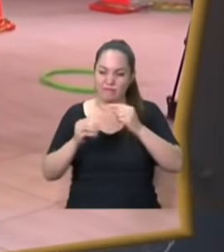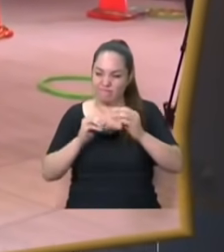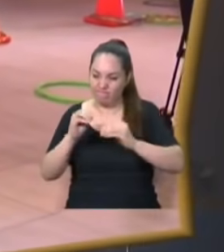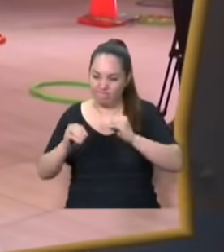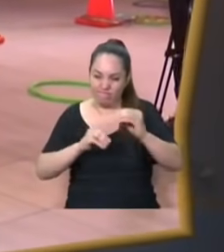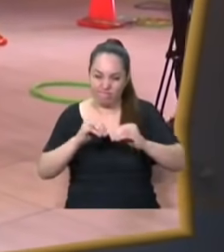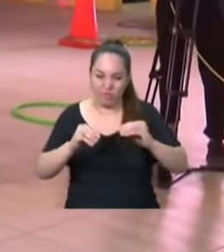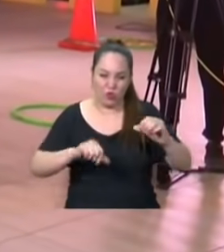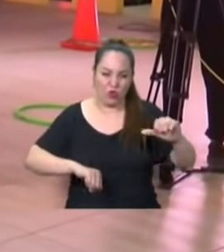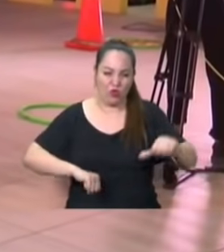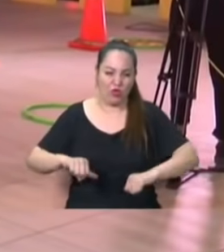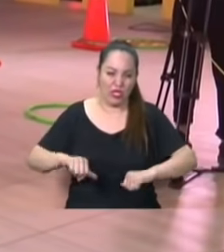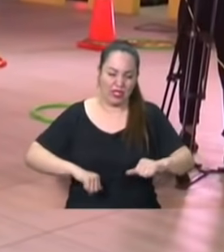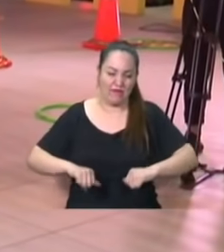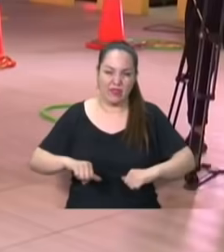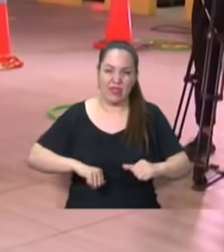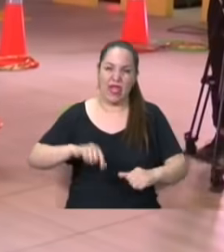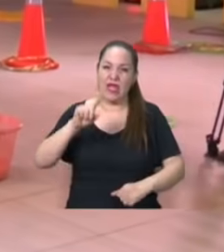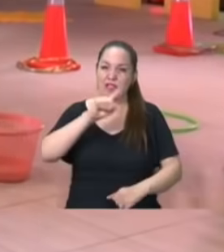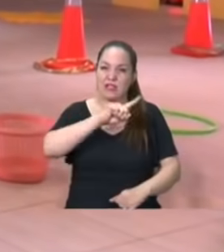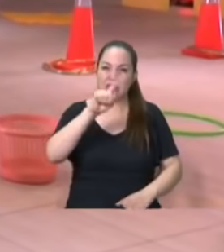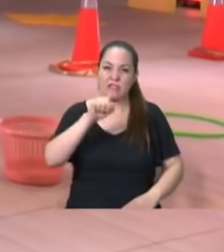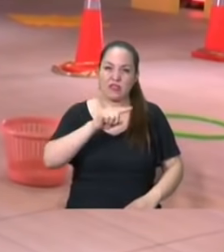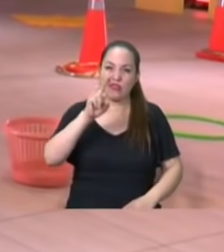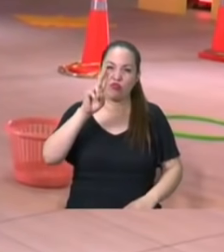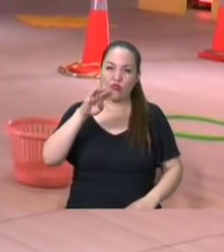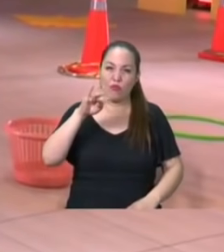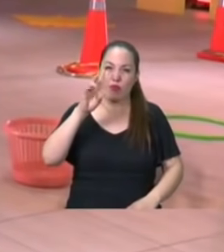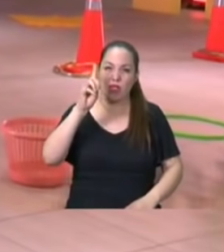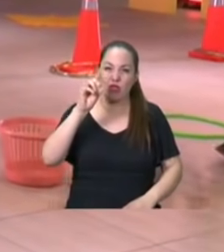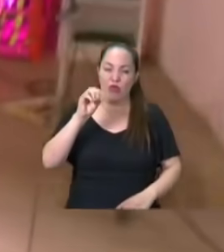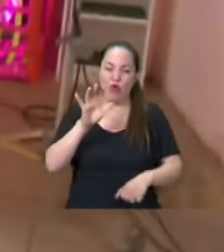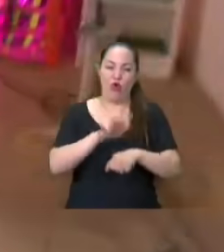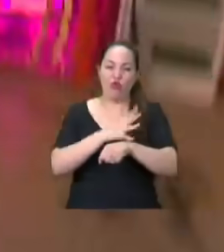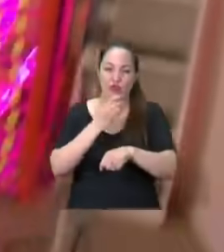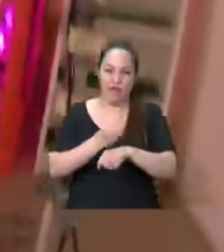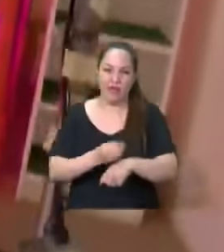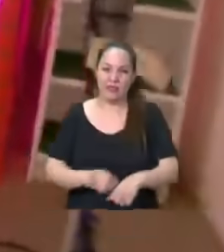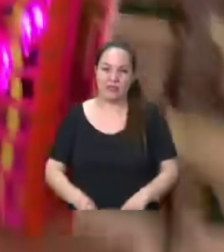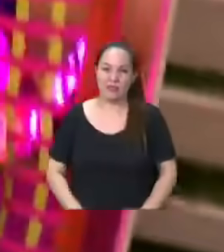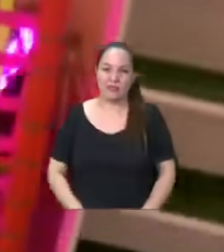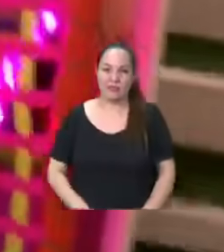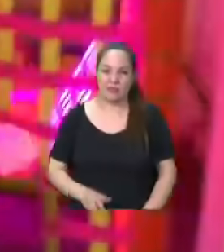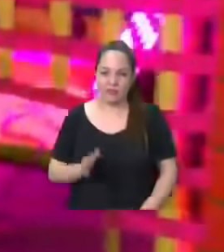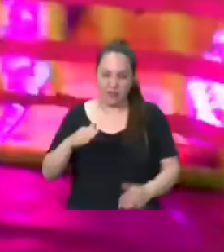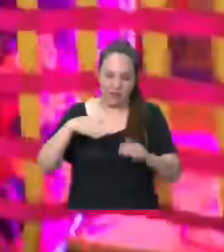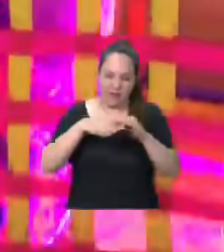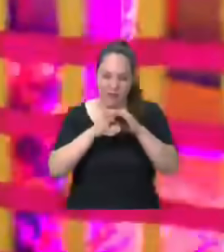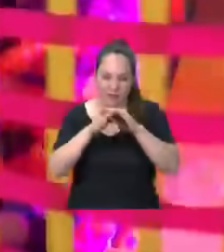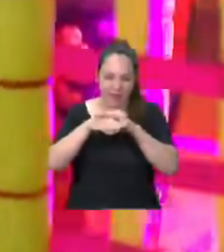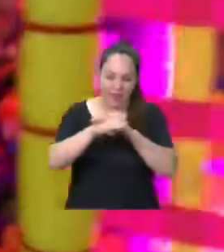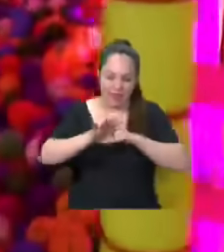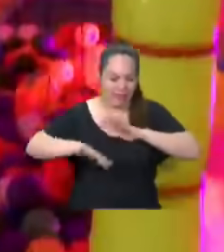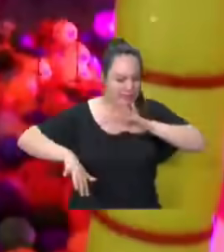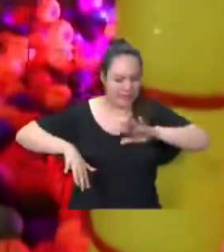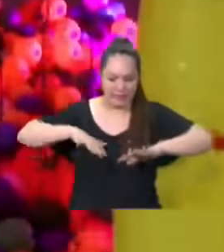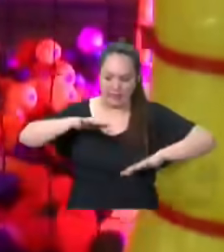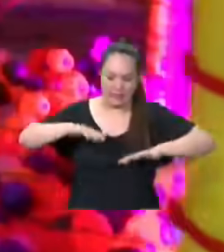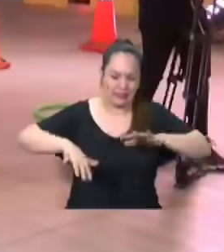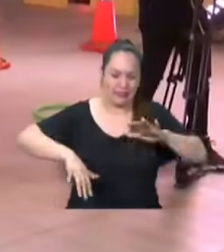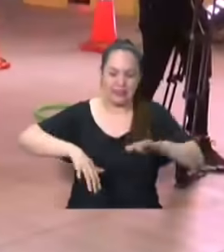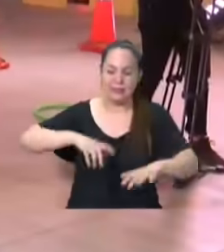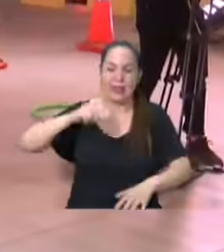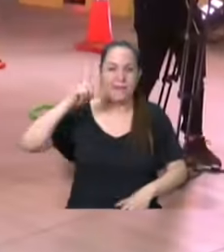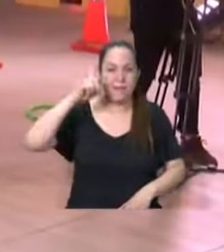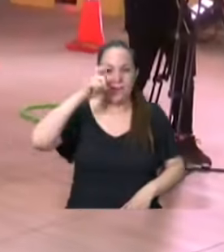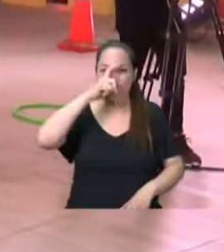el tremendo zumbido, haciendo la prueba, brincando los obstáculos para entrar directamente al laberinto. Junior está batallando, lamentablemente, con esta